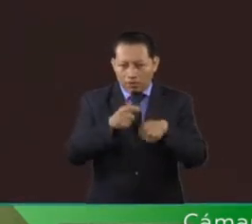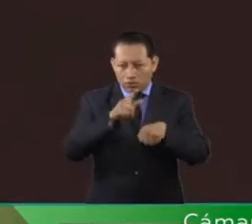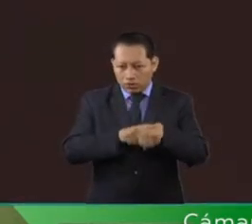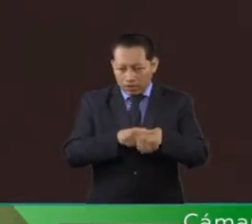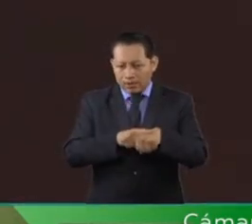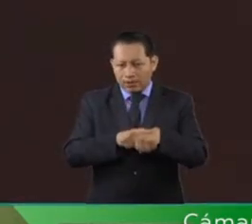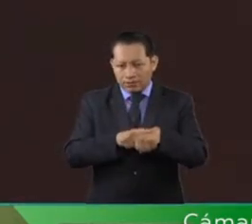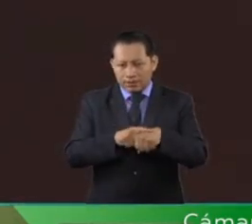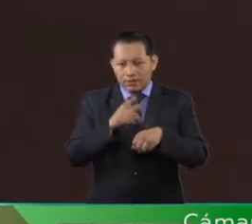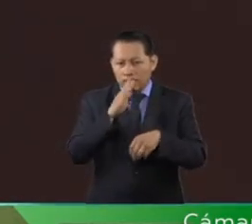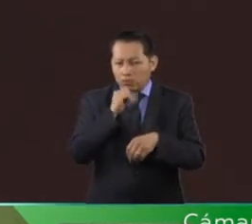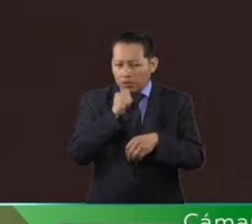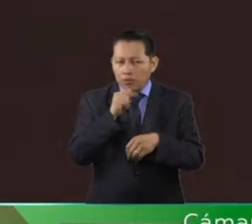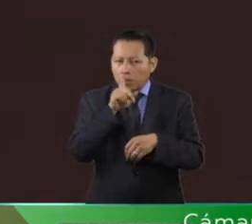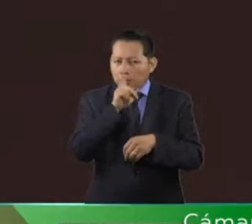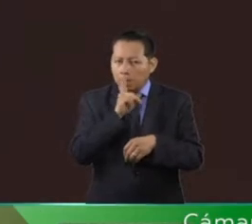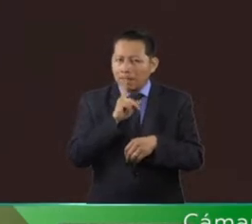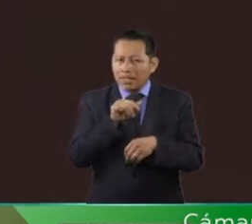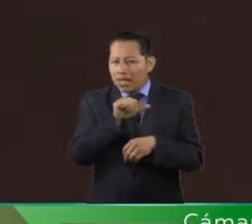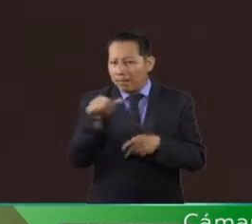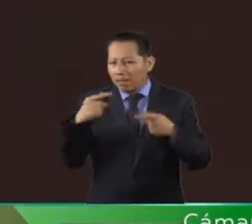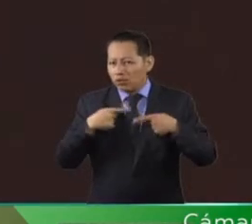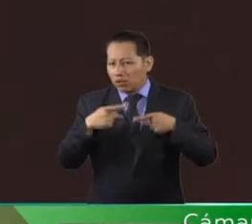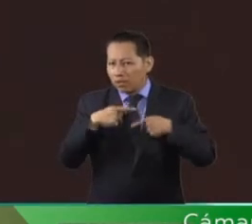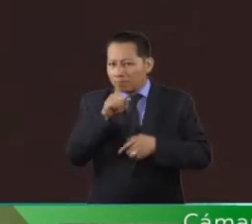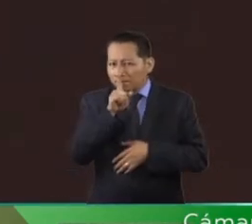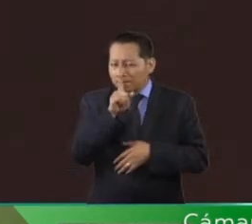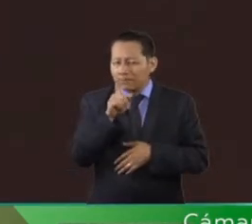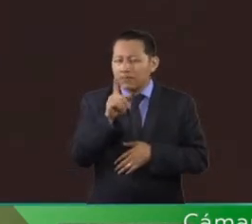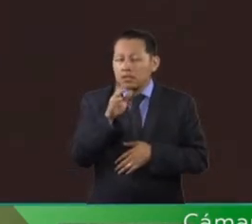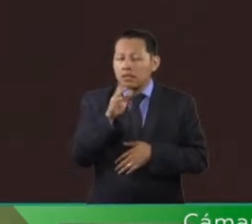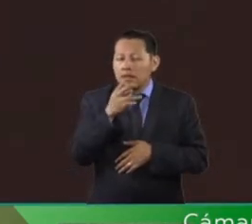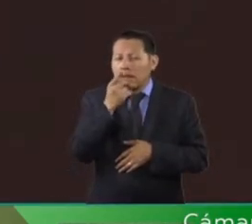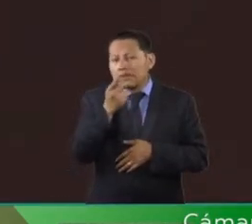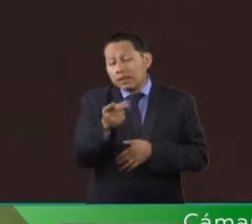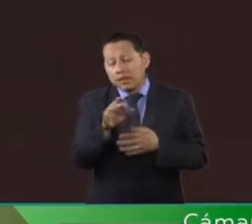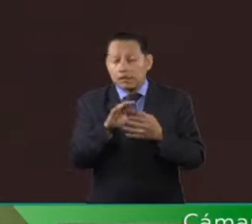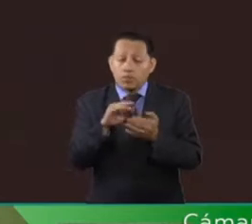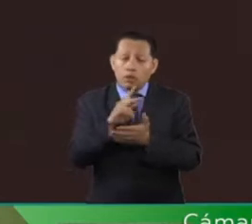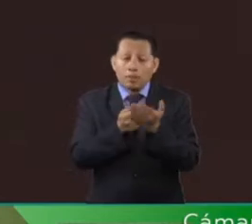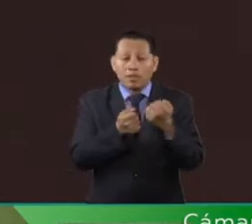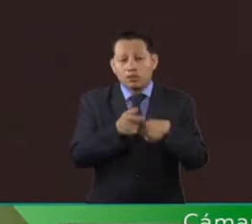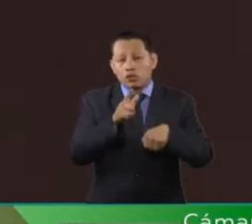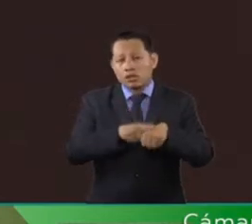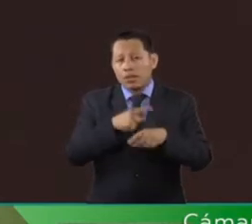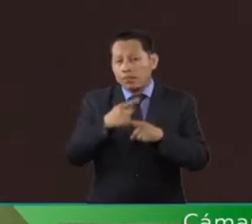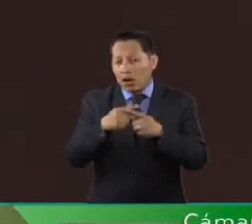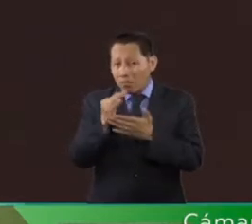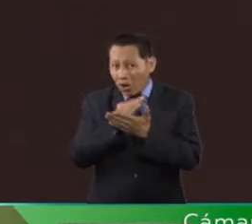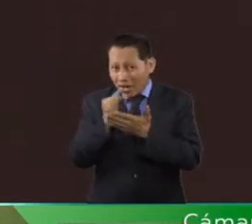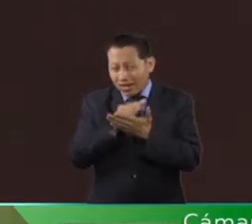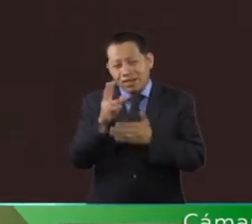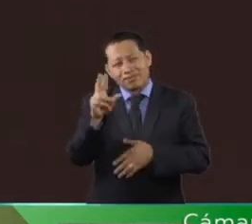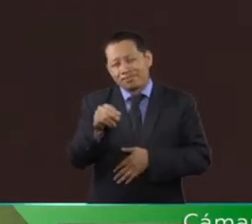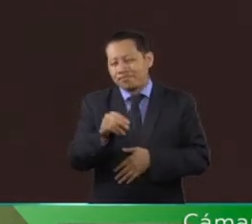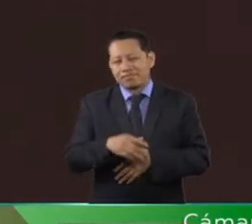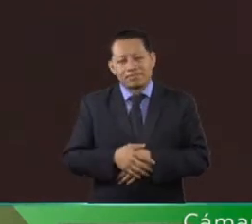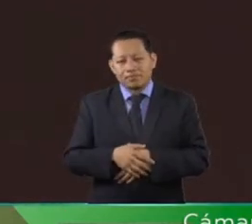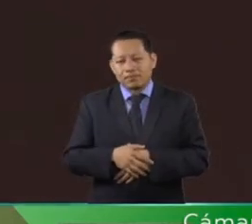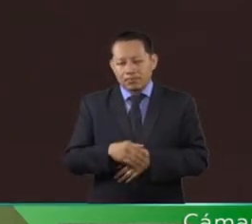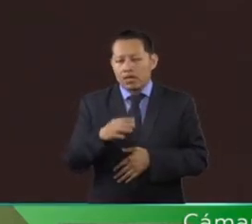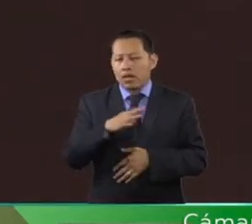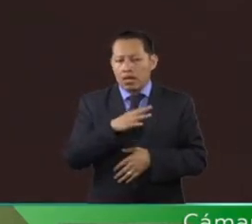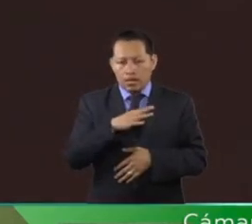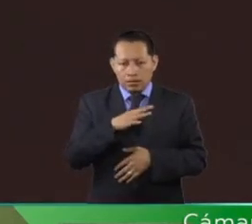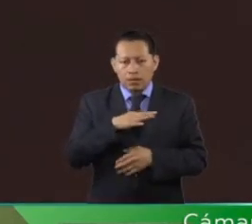sociales. No podemos mentirle a la ciudadanía diciendo que los programas sociales son por Morena. Han sido